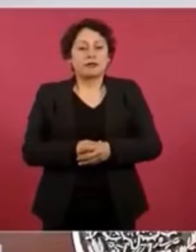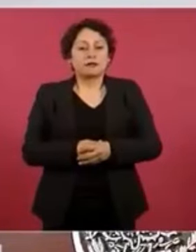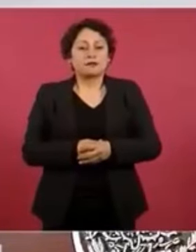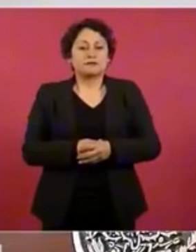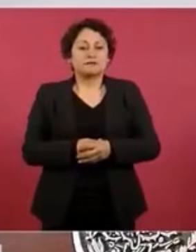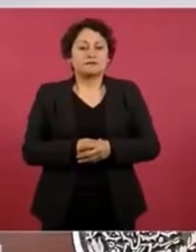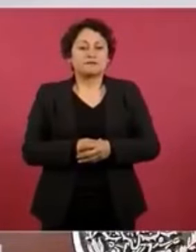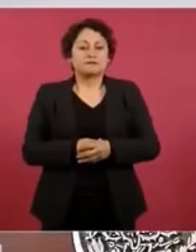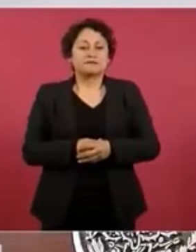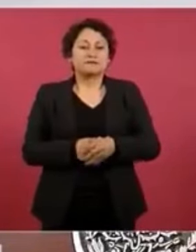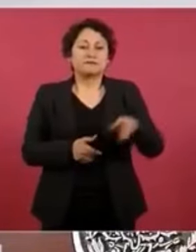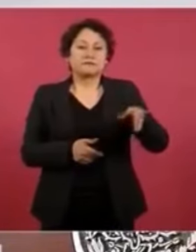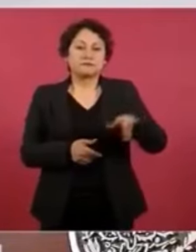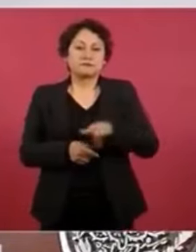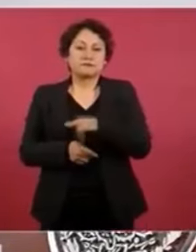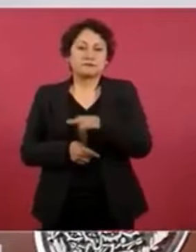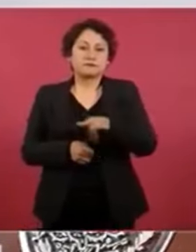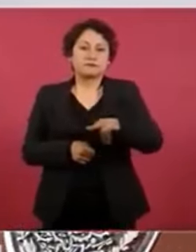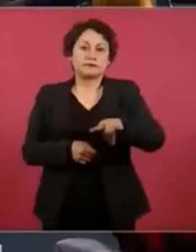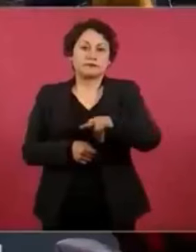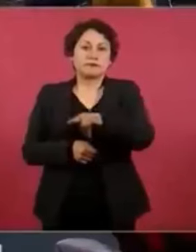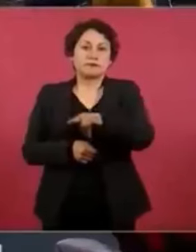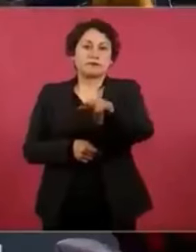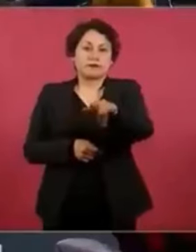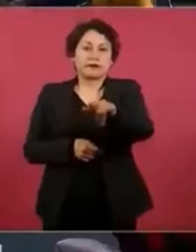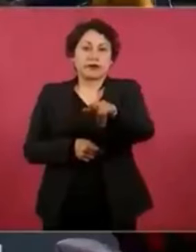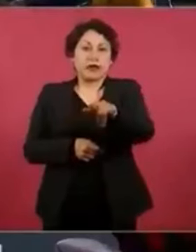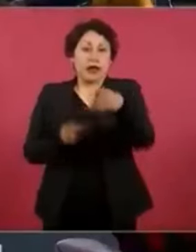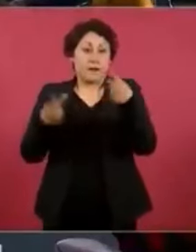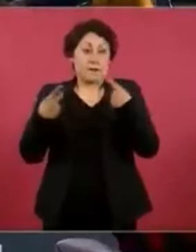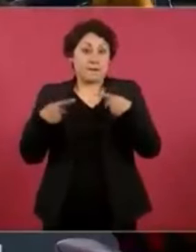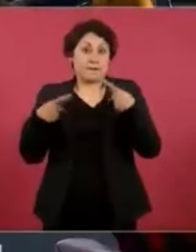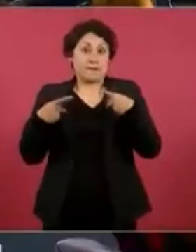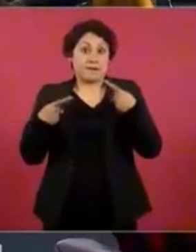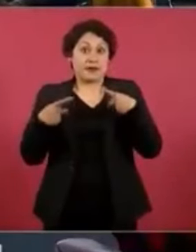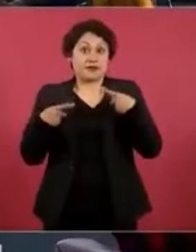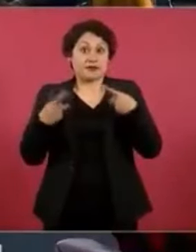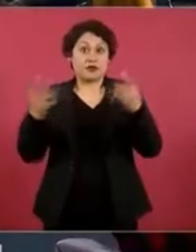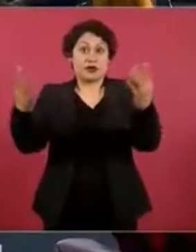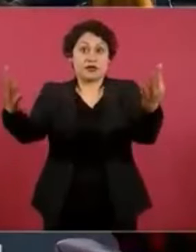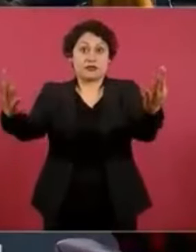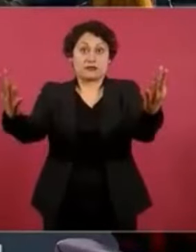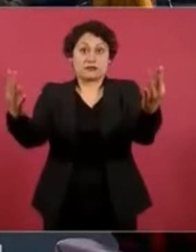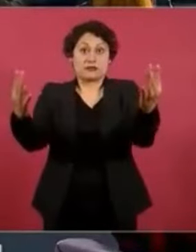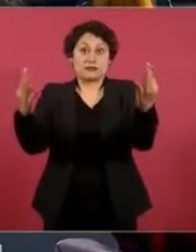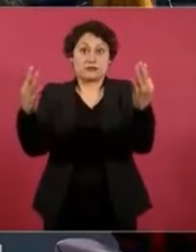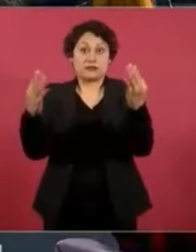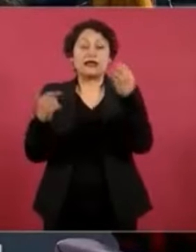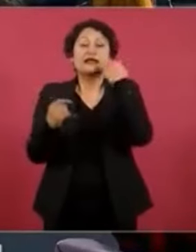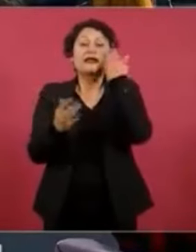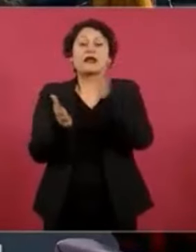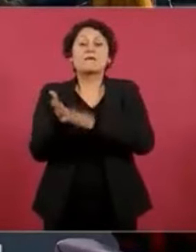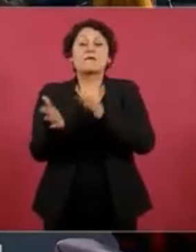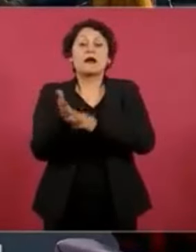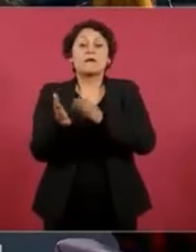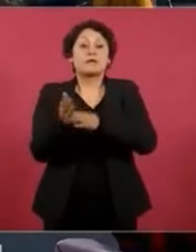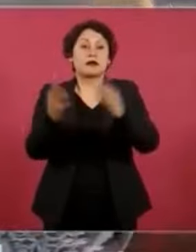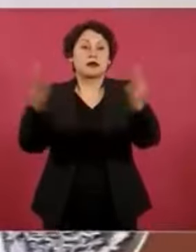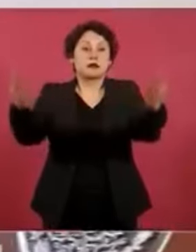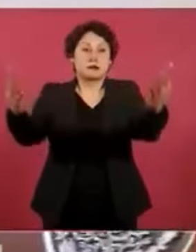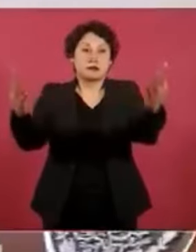se para la camioneta A lo mejor tiene la foto ahí y ella se sale casi por